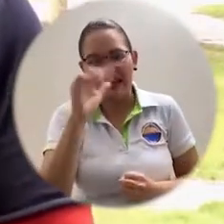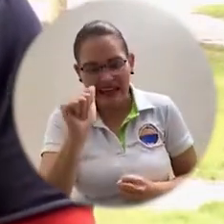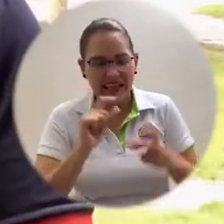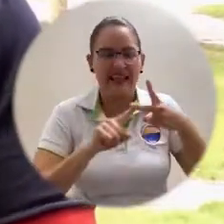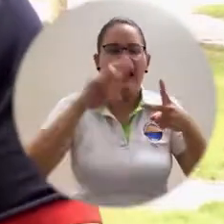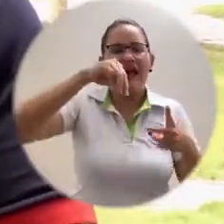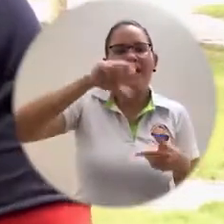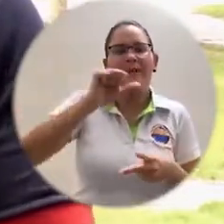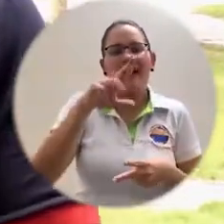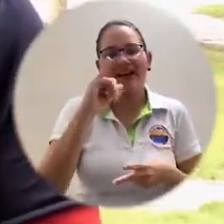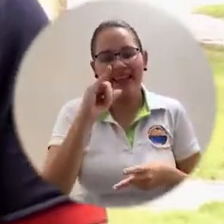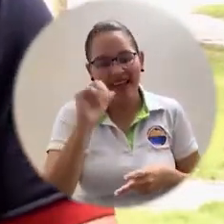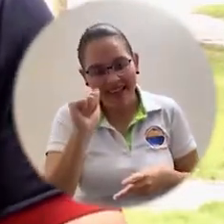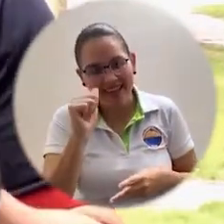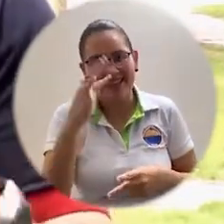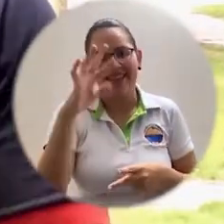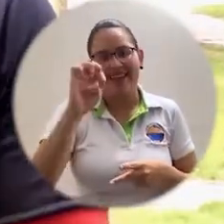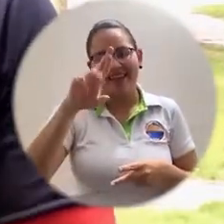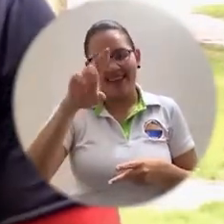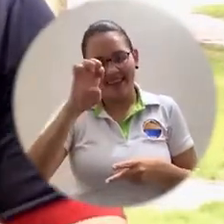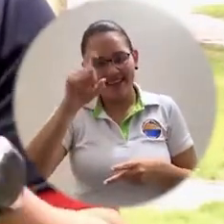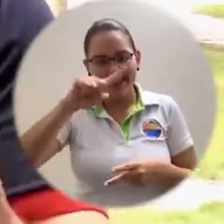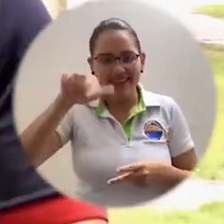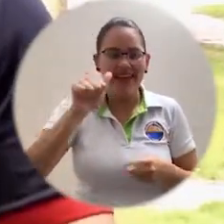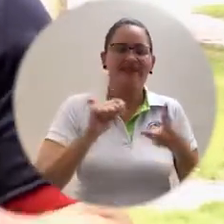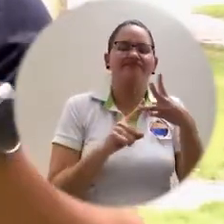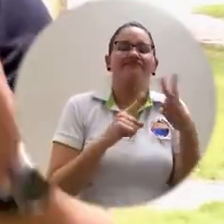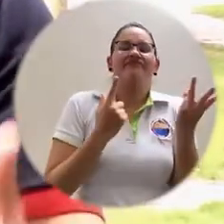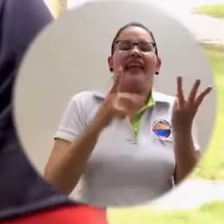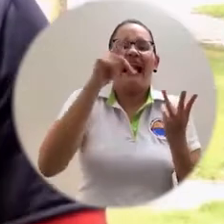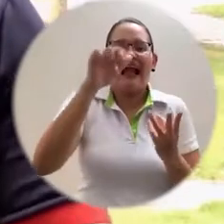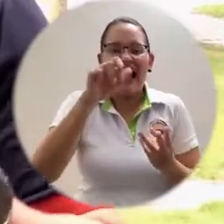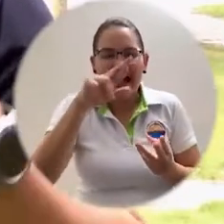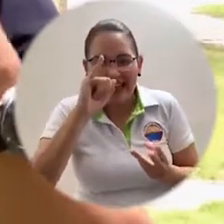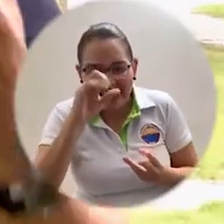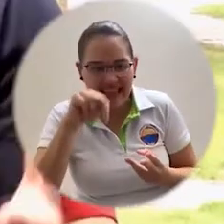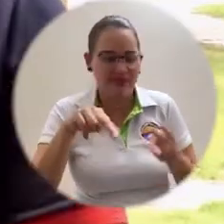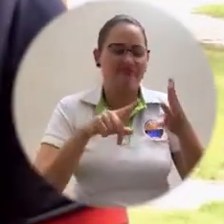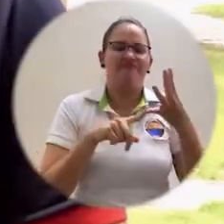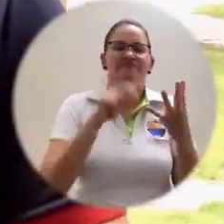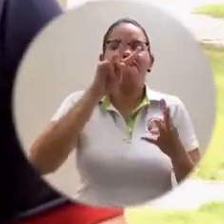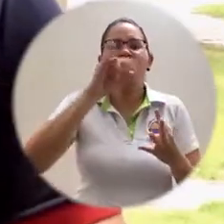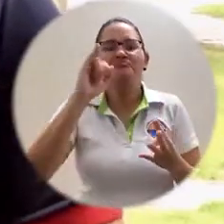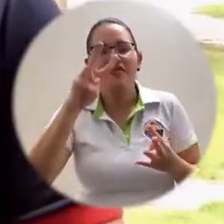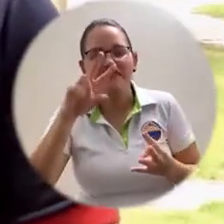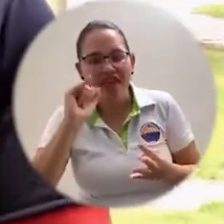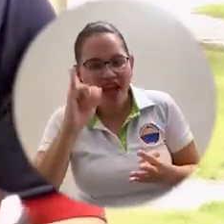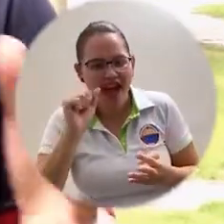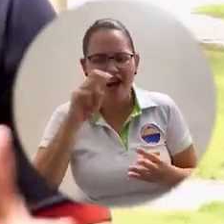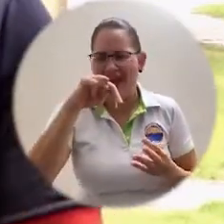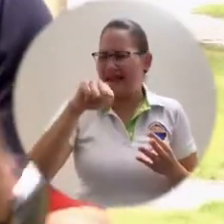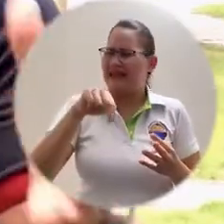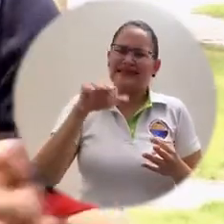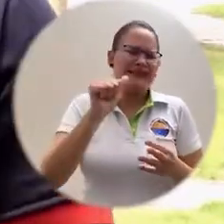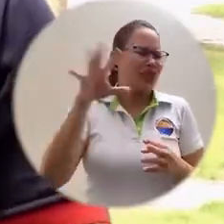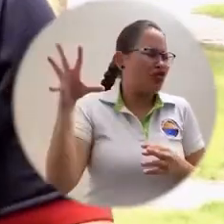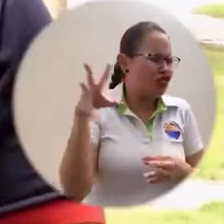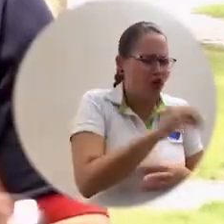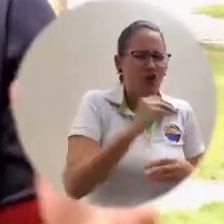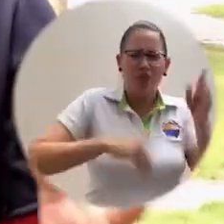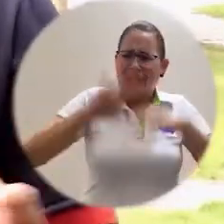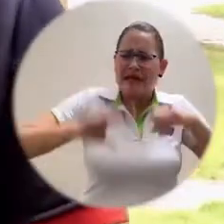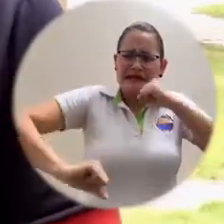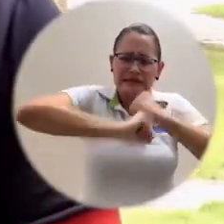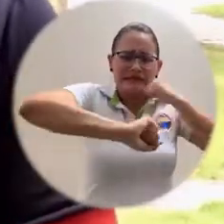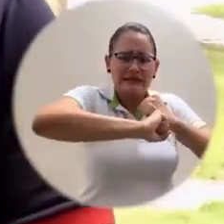ha estado al frente, la profesora Lida, la profesora María Teresa, el profesor Juan Carlos, la doctora Karim, la doctora Ángela, todos los profesores, la profesora Vivian,